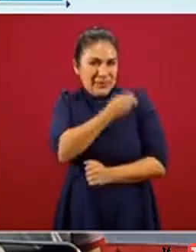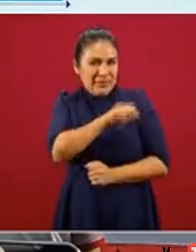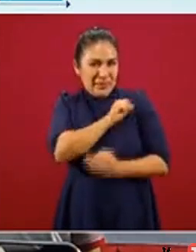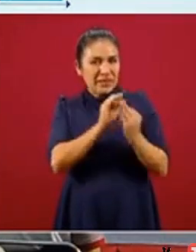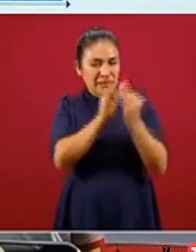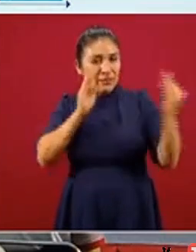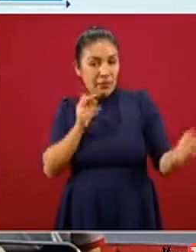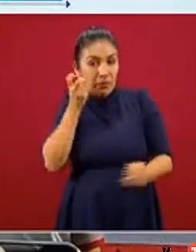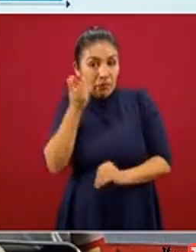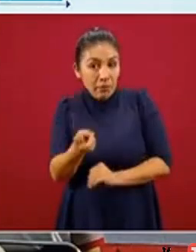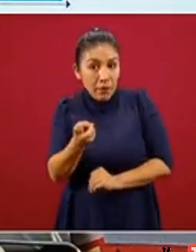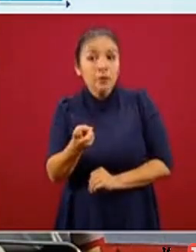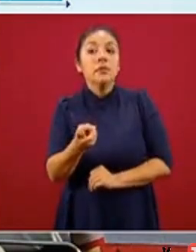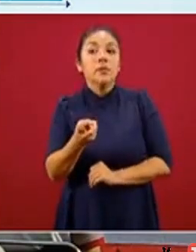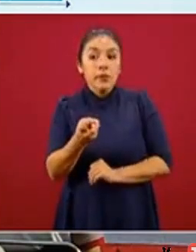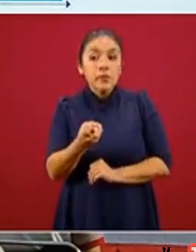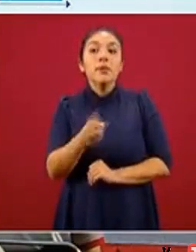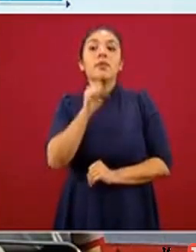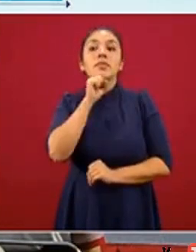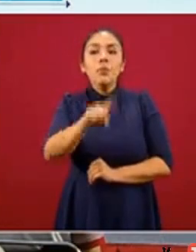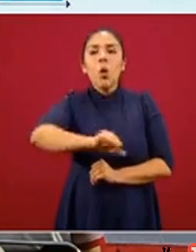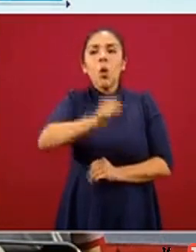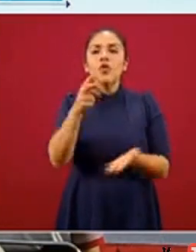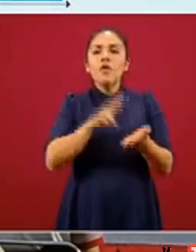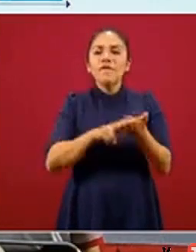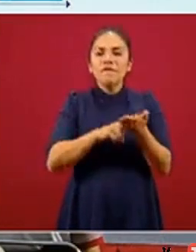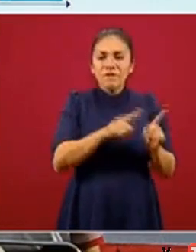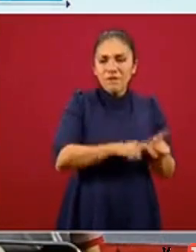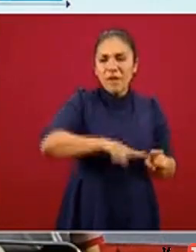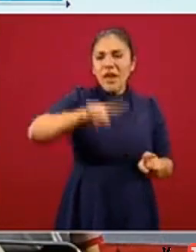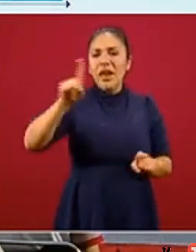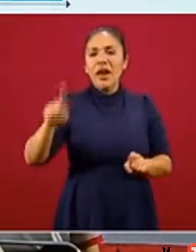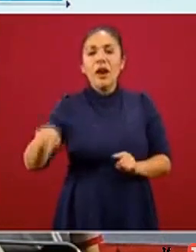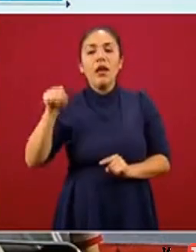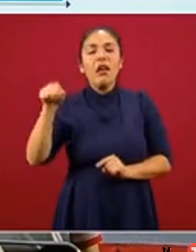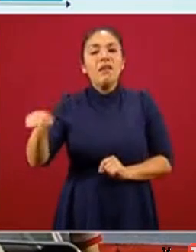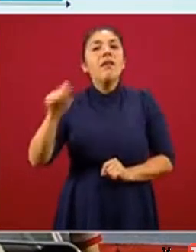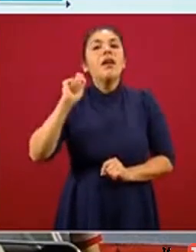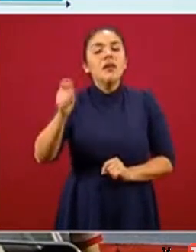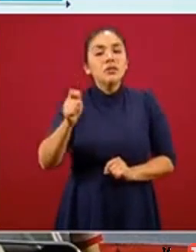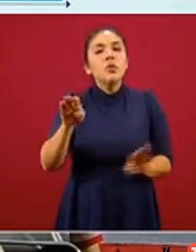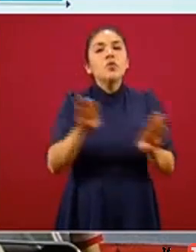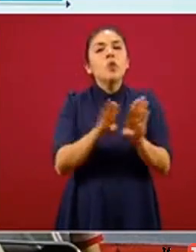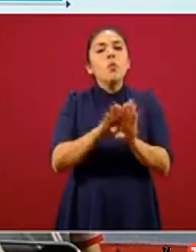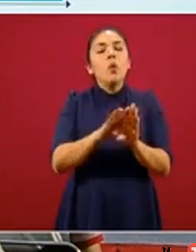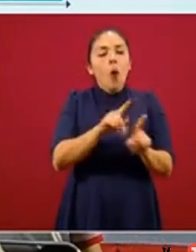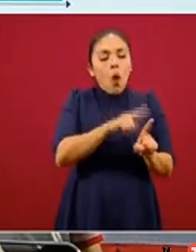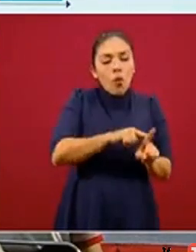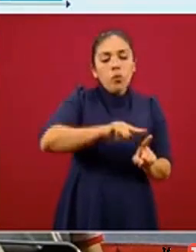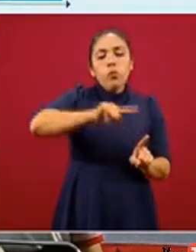Distancia. Y la curva verde es una curva aplanada.